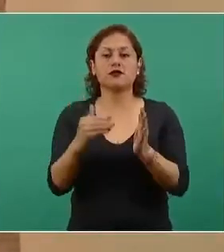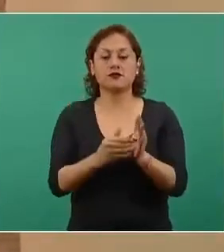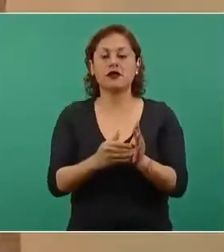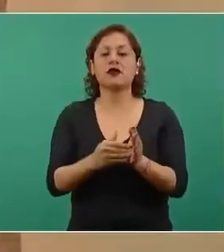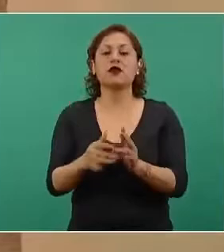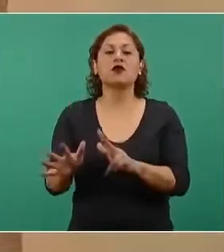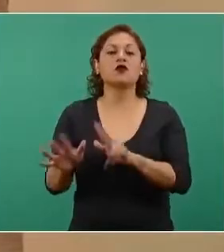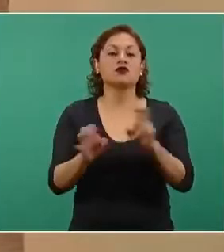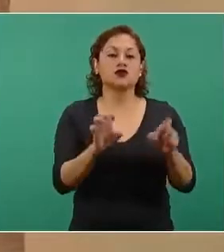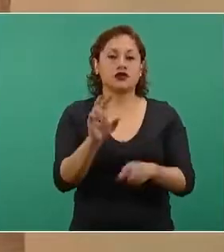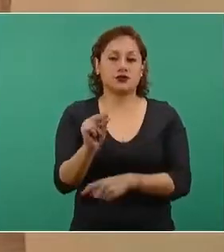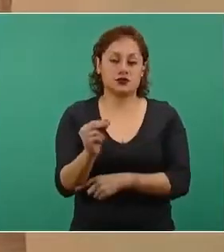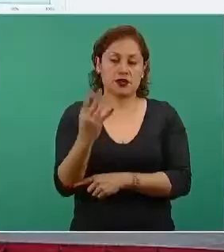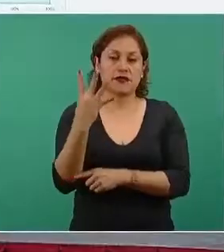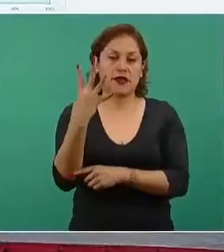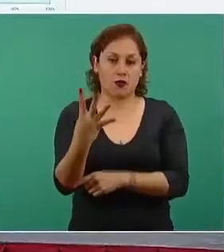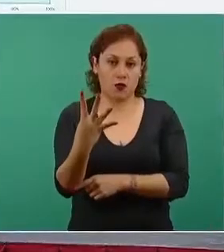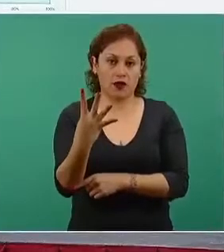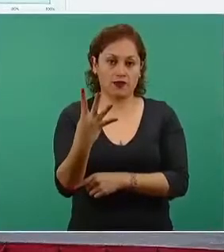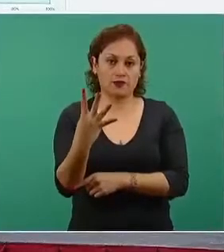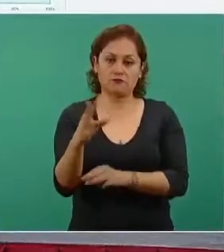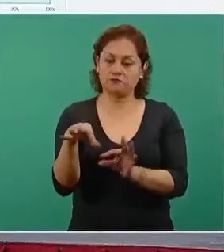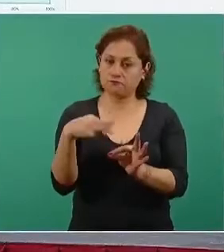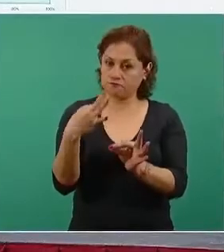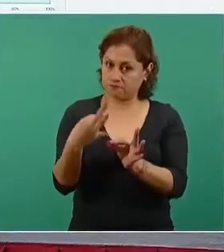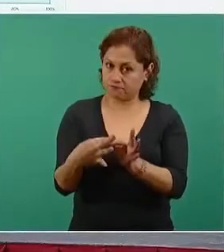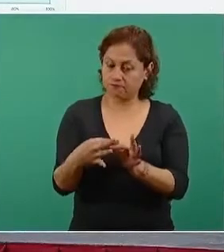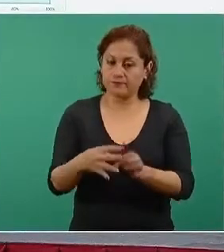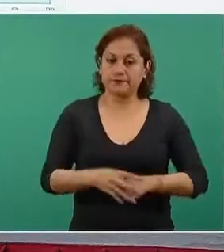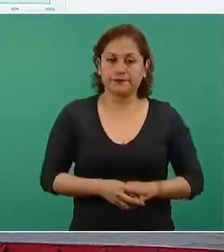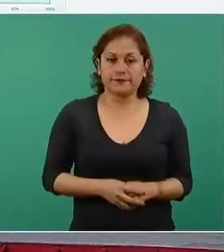81,884 personas adultas mayores vacunadas